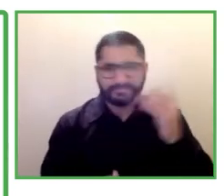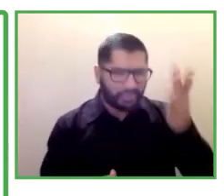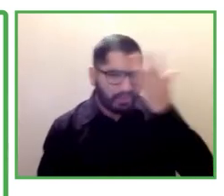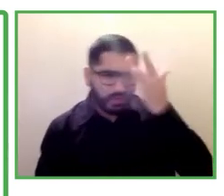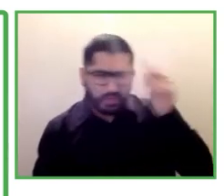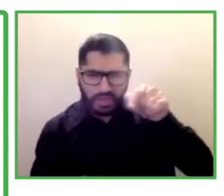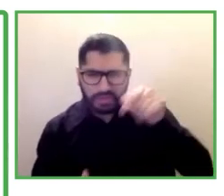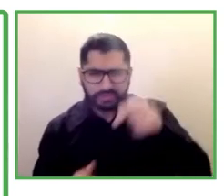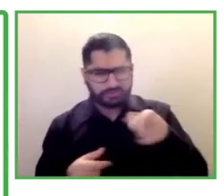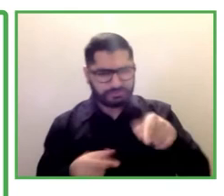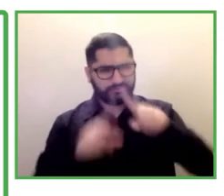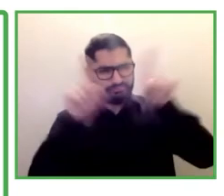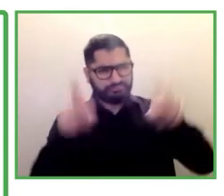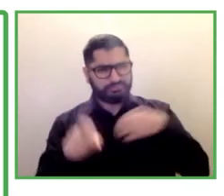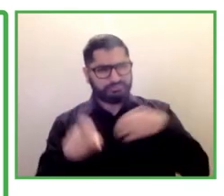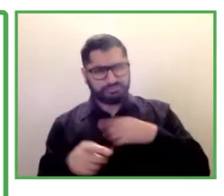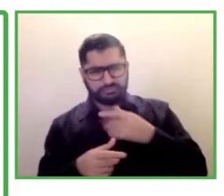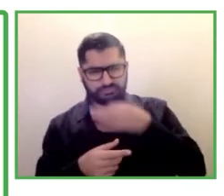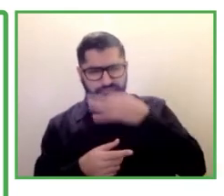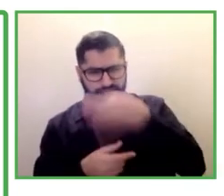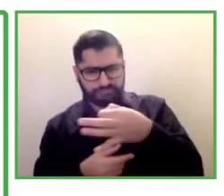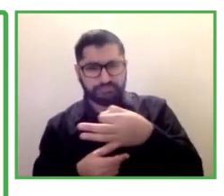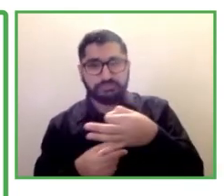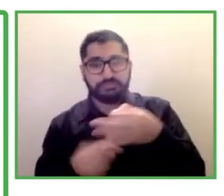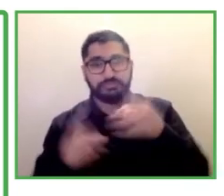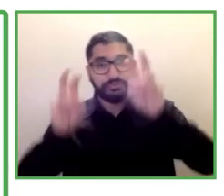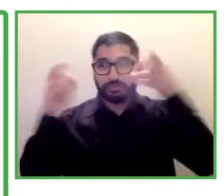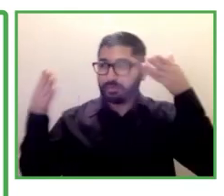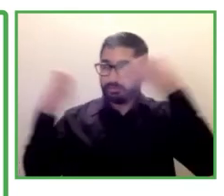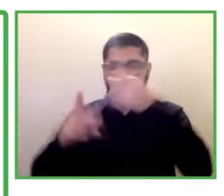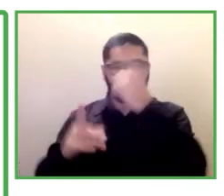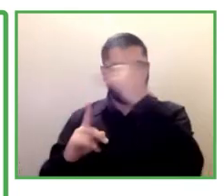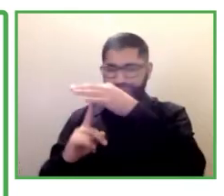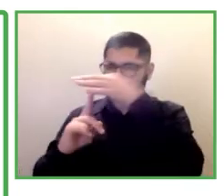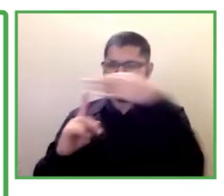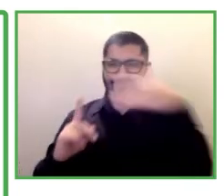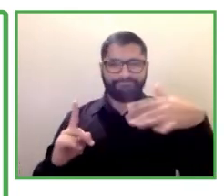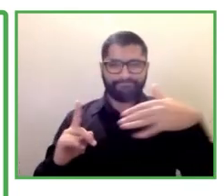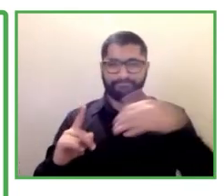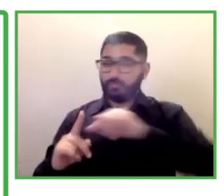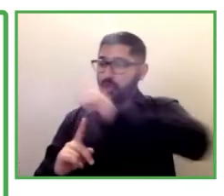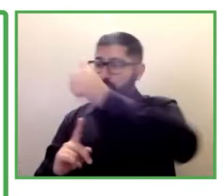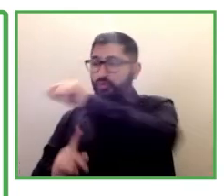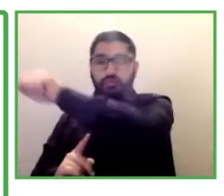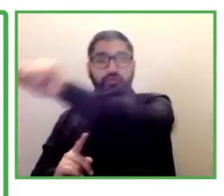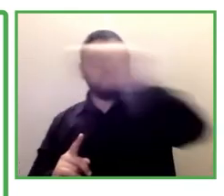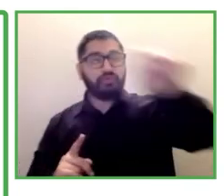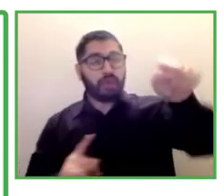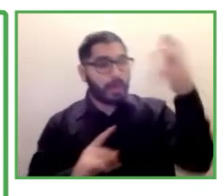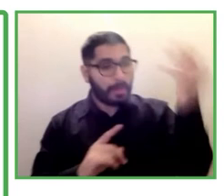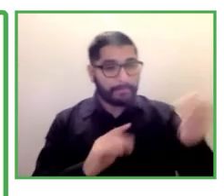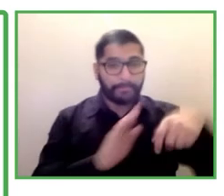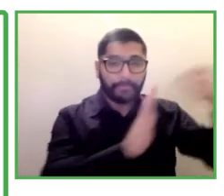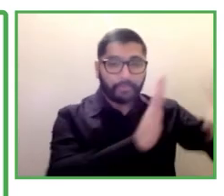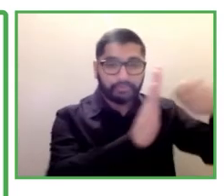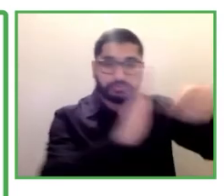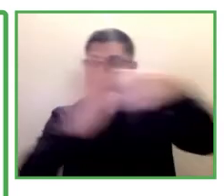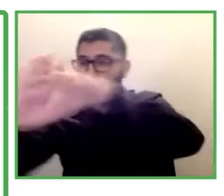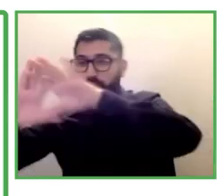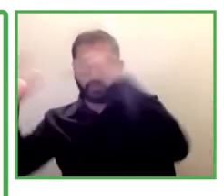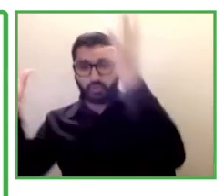porque lo hace diferente a otros programas de pasantía en el mundo, ningún otro programa se compara con